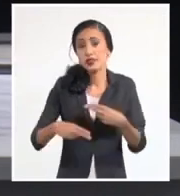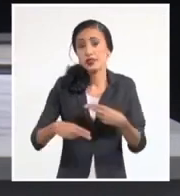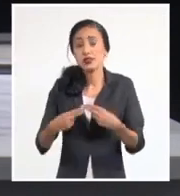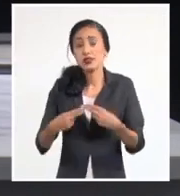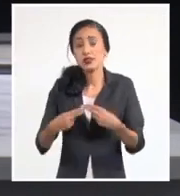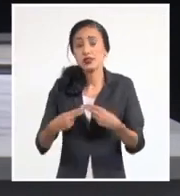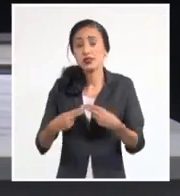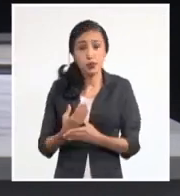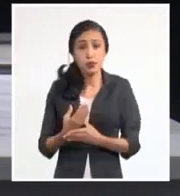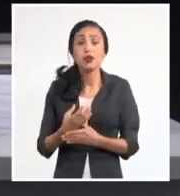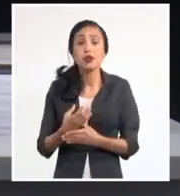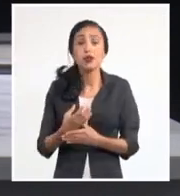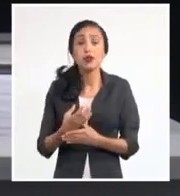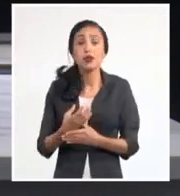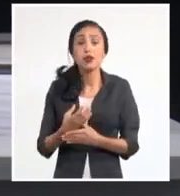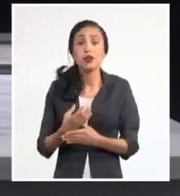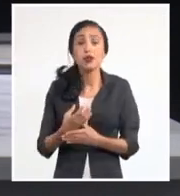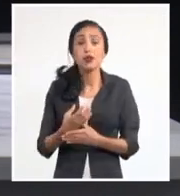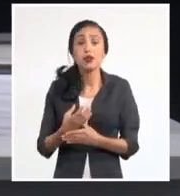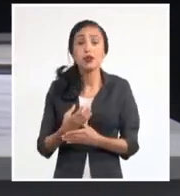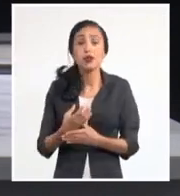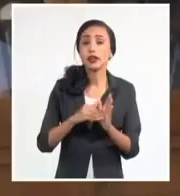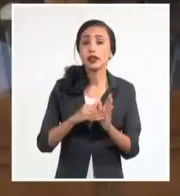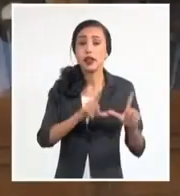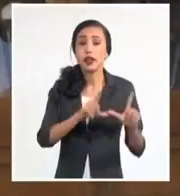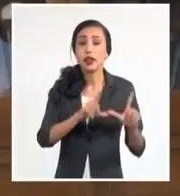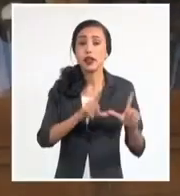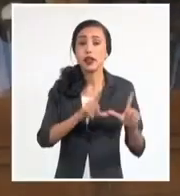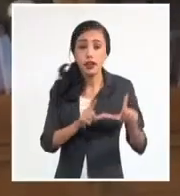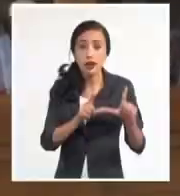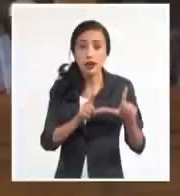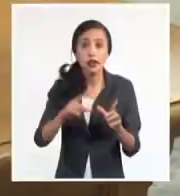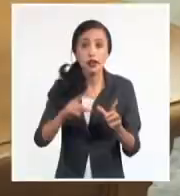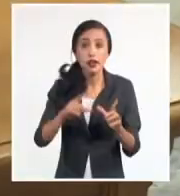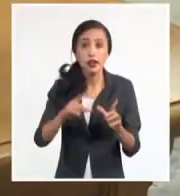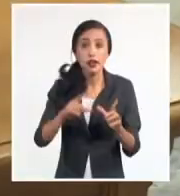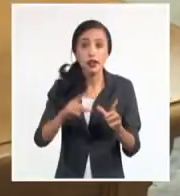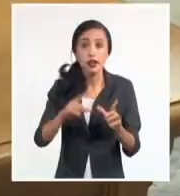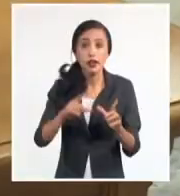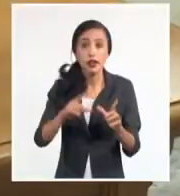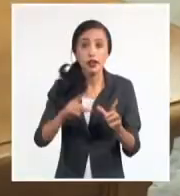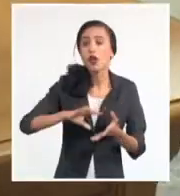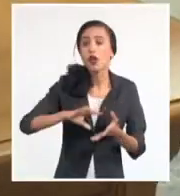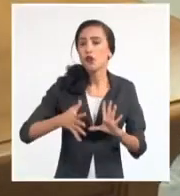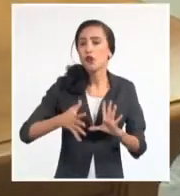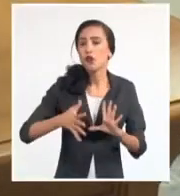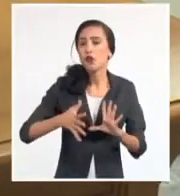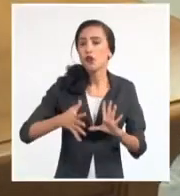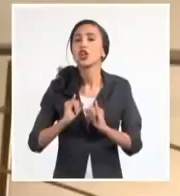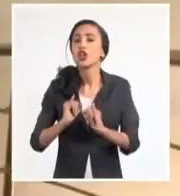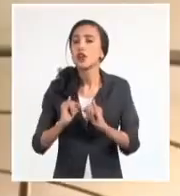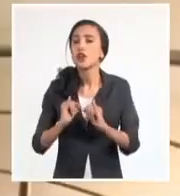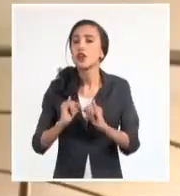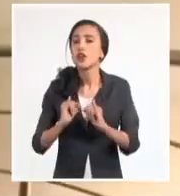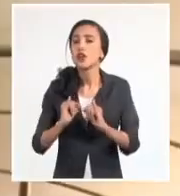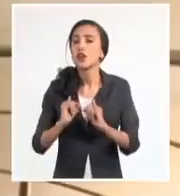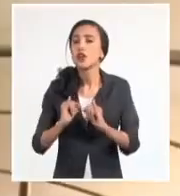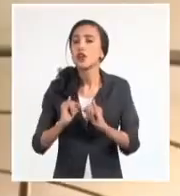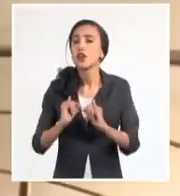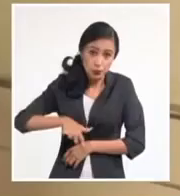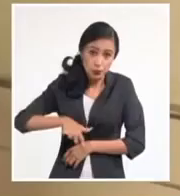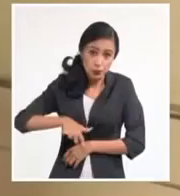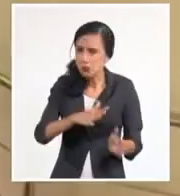digitalizar más de 40.000 imágenes. El volumen de información que estamos manejando hoy como información pública ronda por el orden de